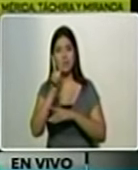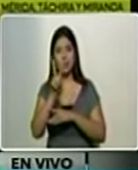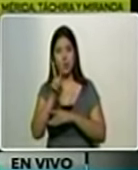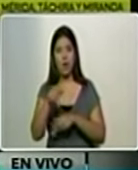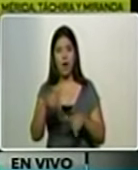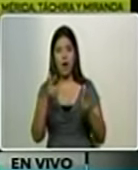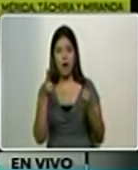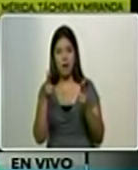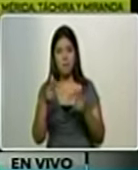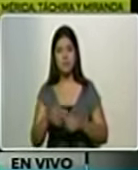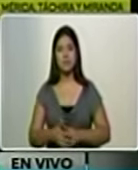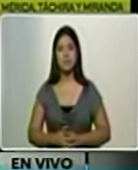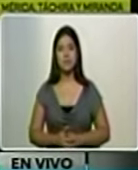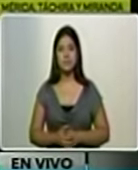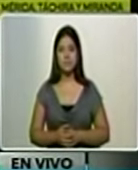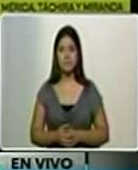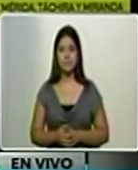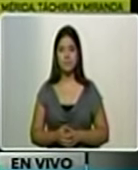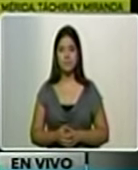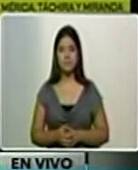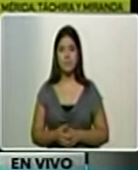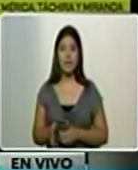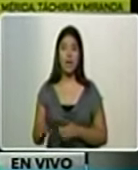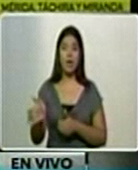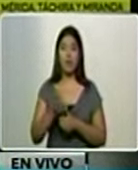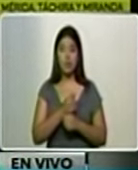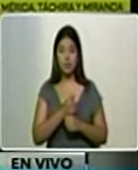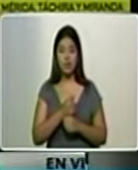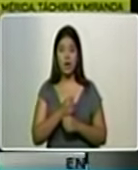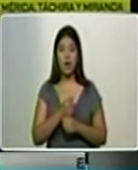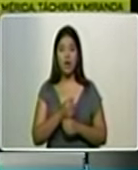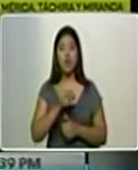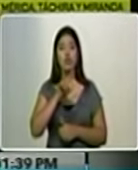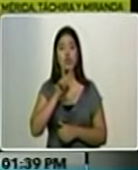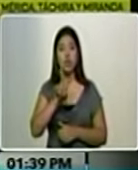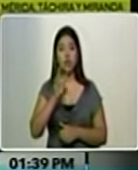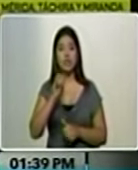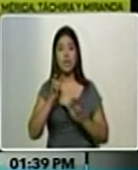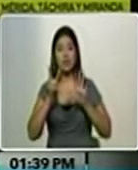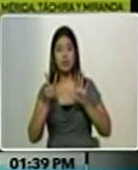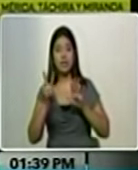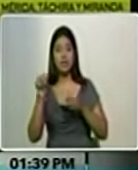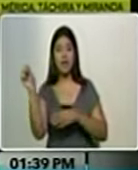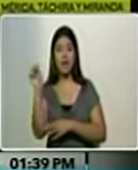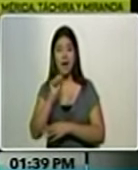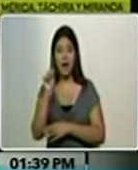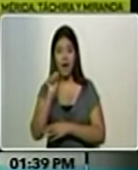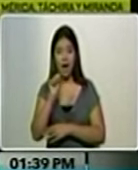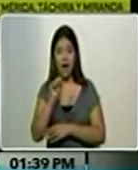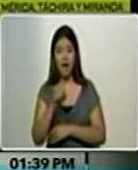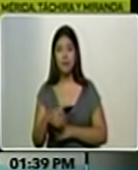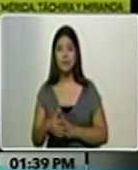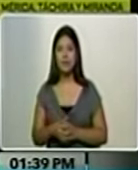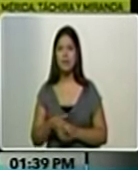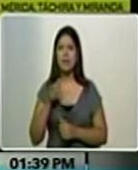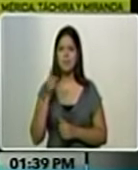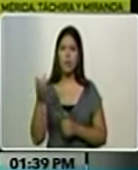1.272 armas, se han recuperado 207 vehículos, recuperados